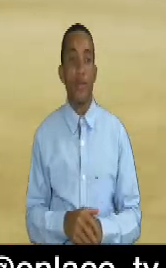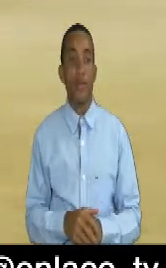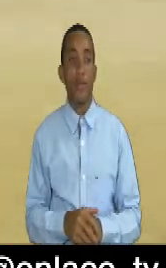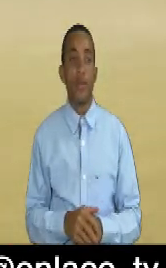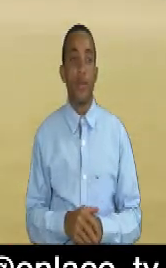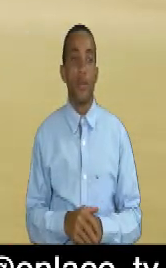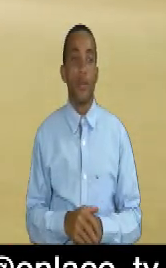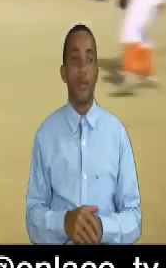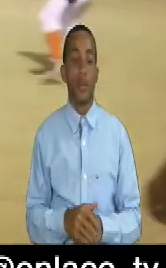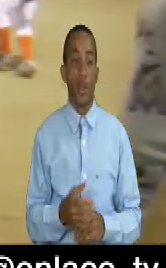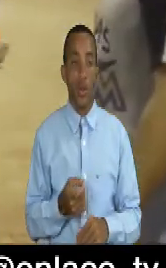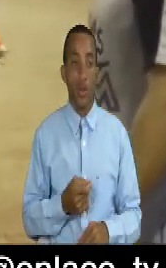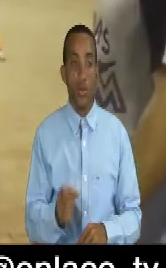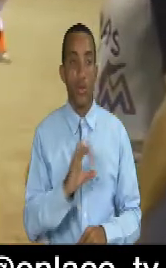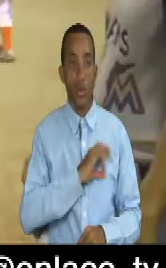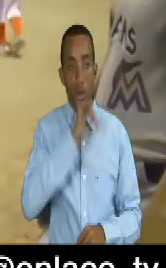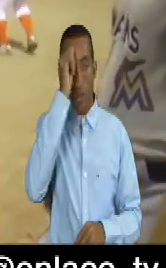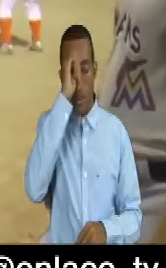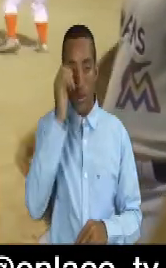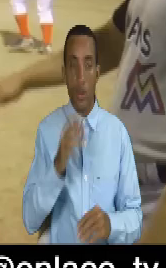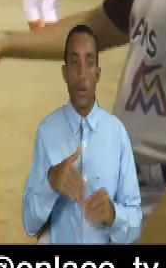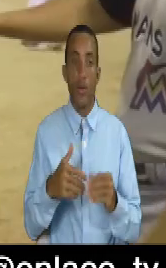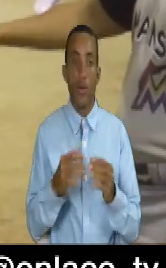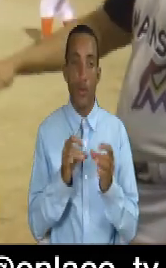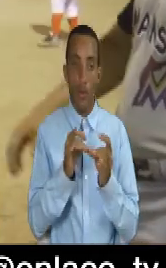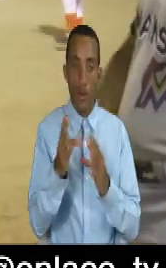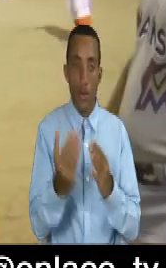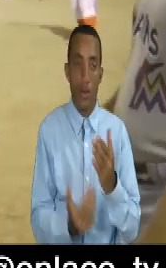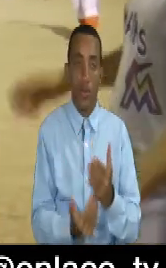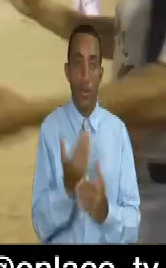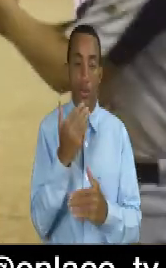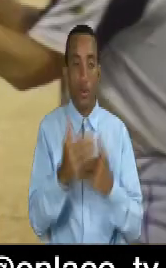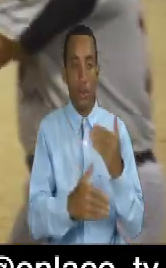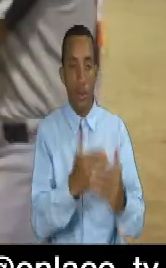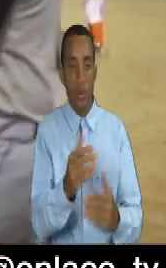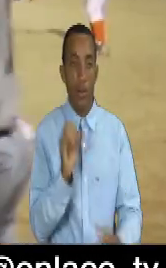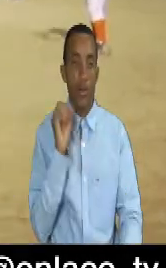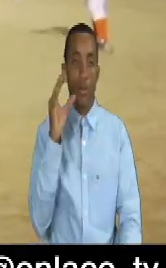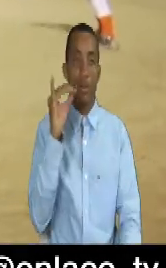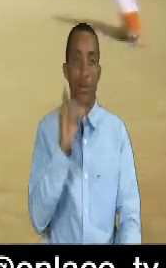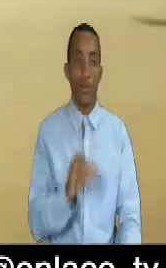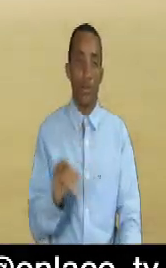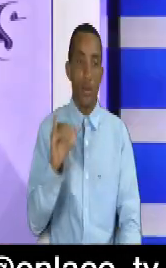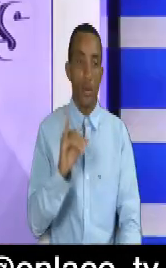Para este fin de semana habrá nuevas fechas de este torneo que se desarrolla en el Club Infantas.